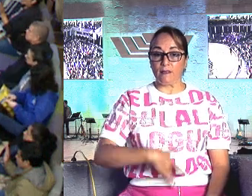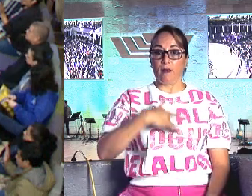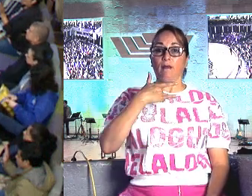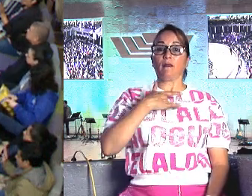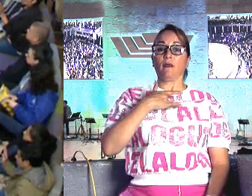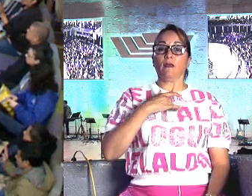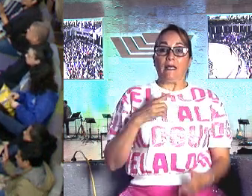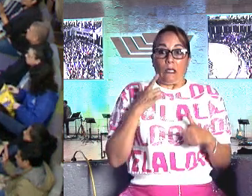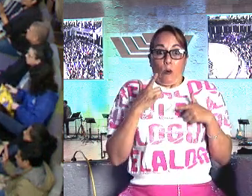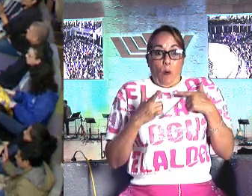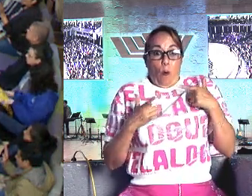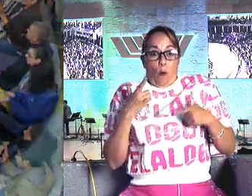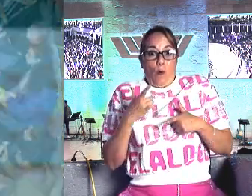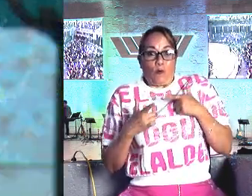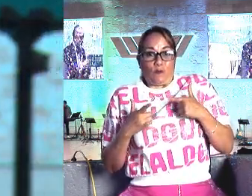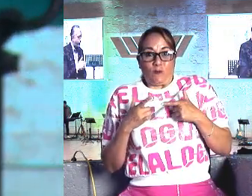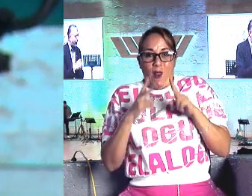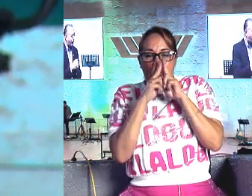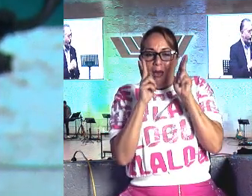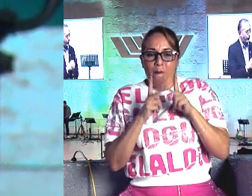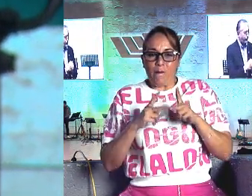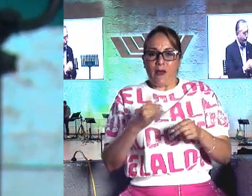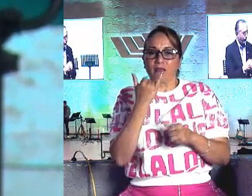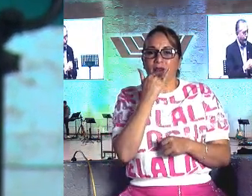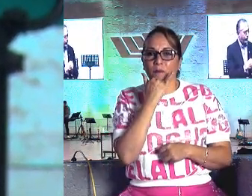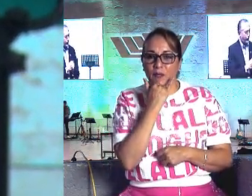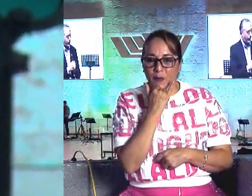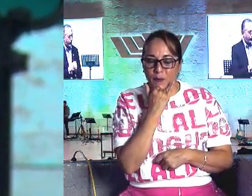el gozo, la dicha, la paz del perdón,